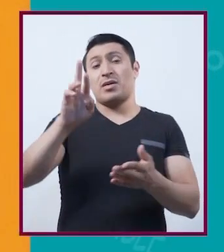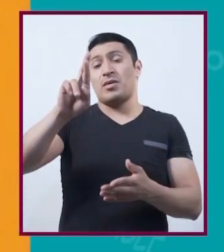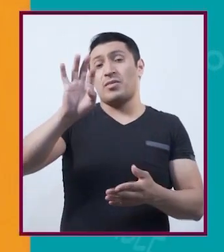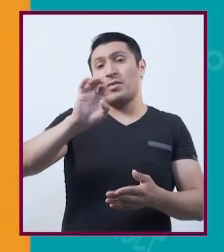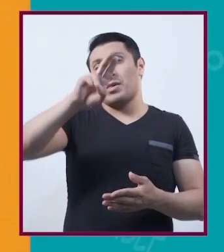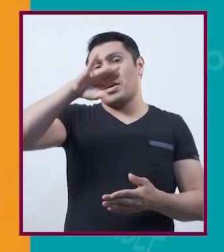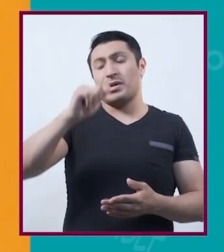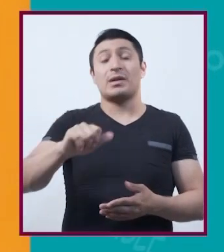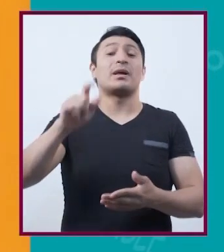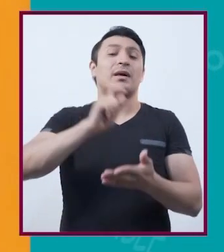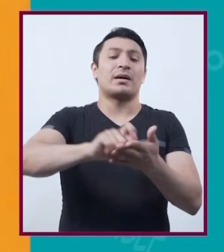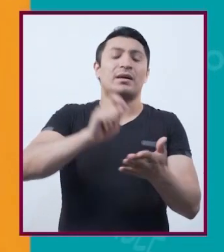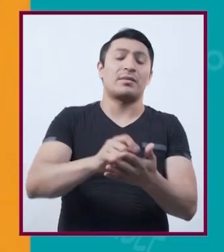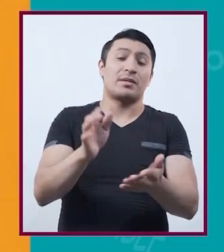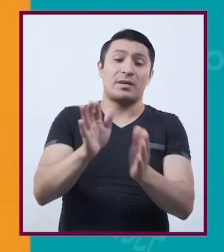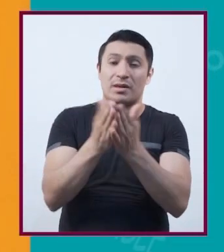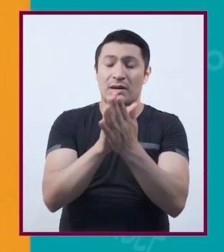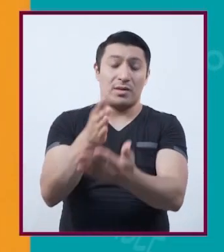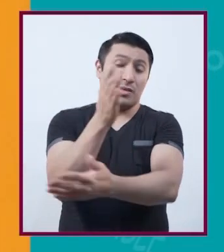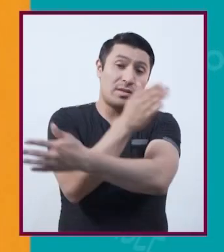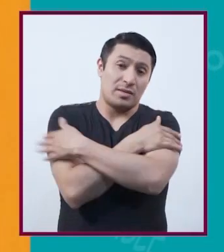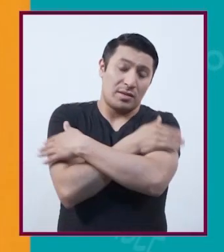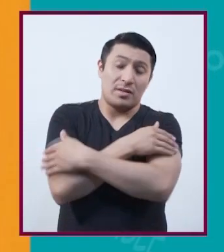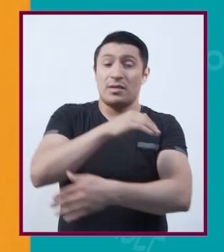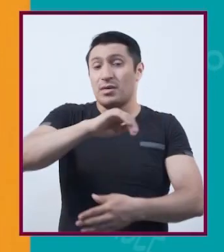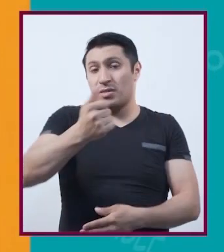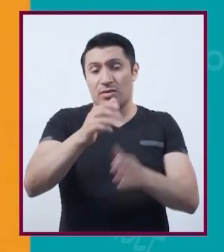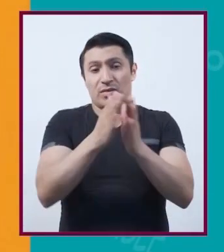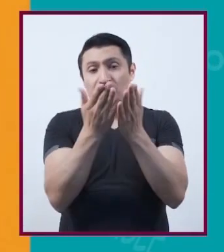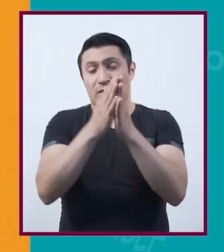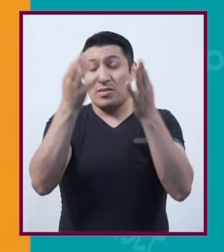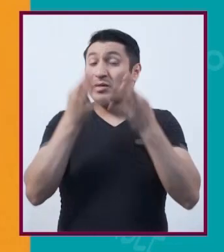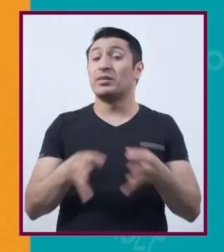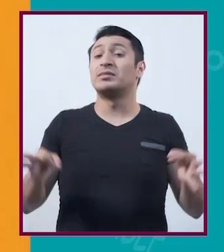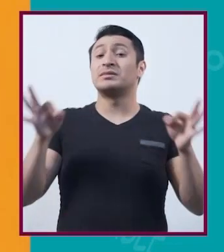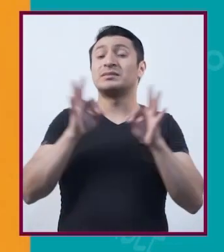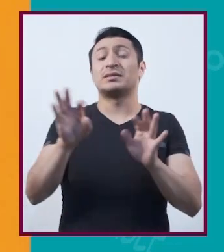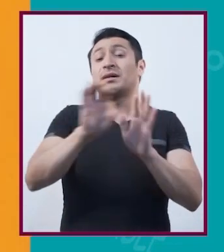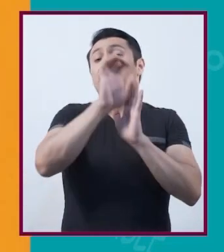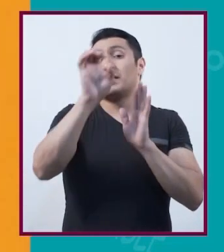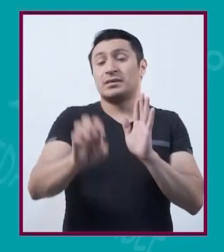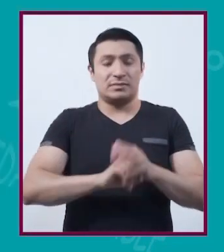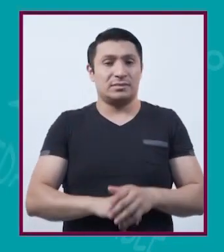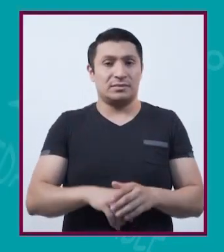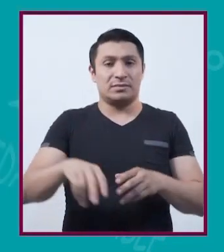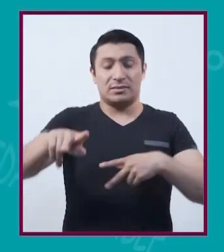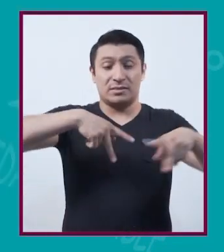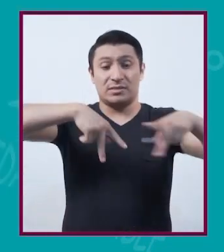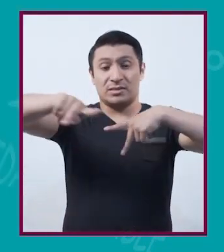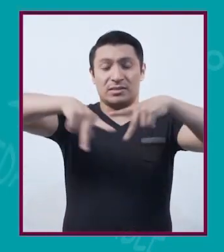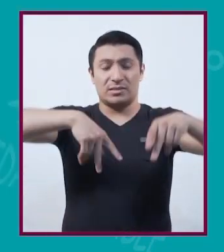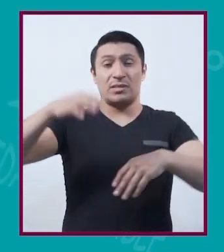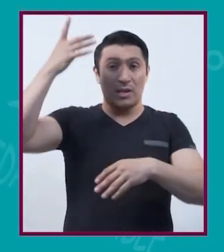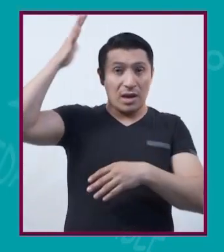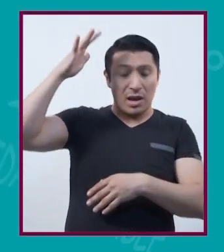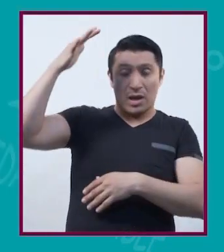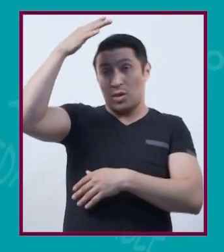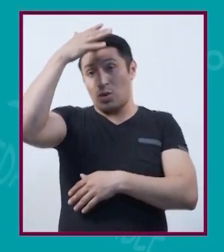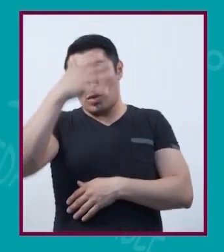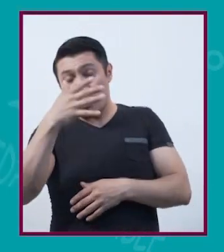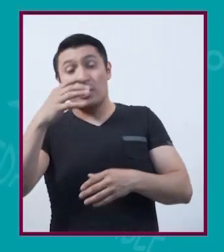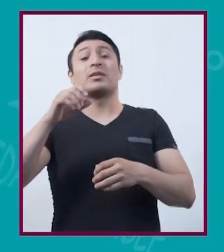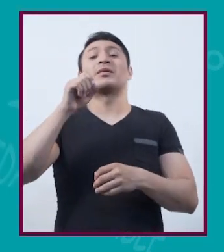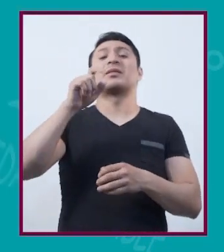El fútbol a sol y sombra, donde dejó testimonio de su enorme pasión por el fútbol. En 2015, apenas